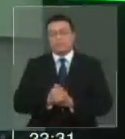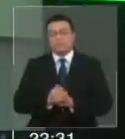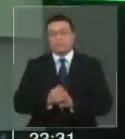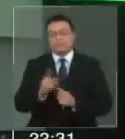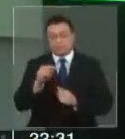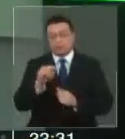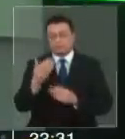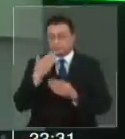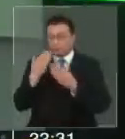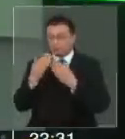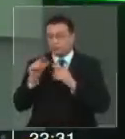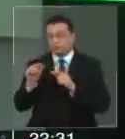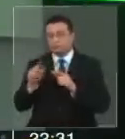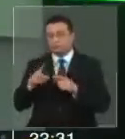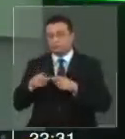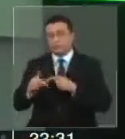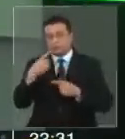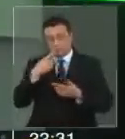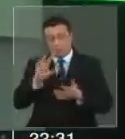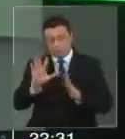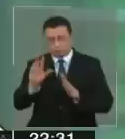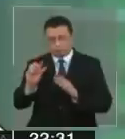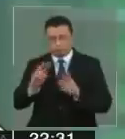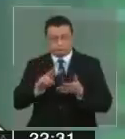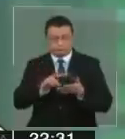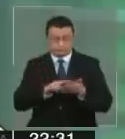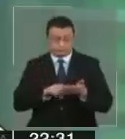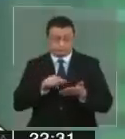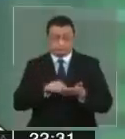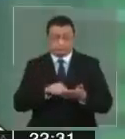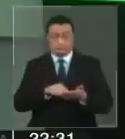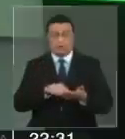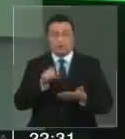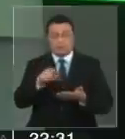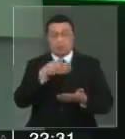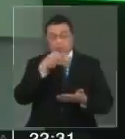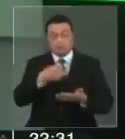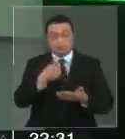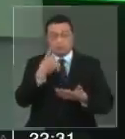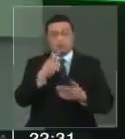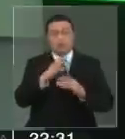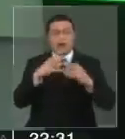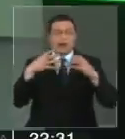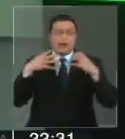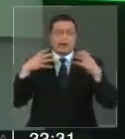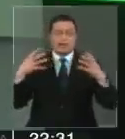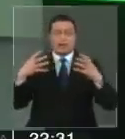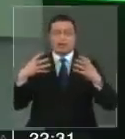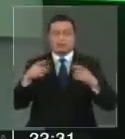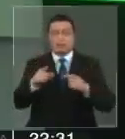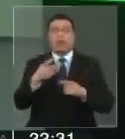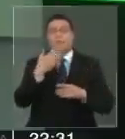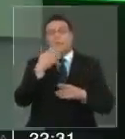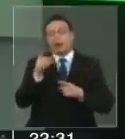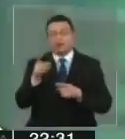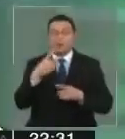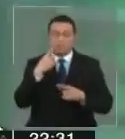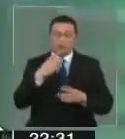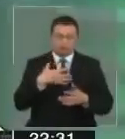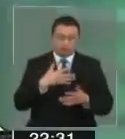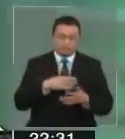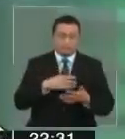Estaba conversando con Maluche. Quiero leerte un texto, Maluche. Dice, en un gran bosque, obvio que tú lo lees mejor que yo,